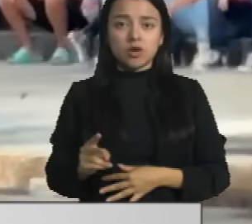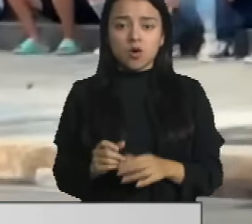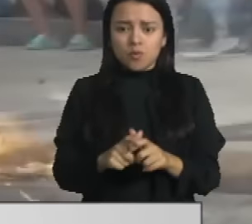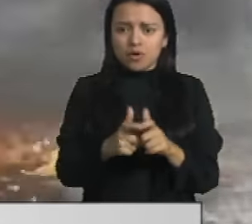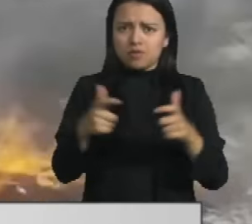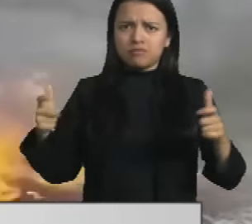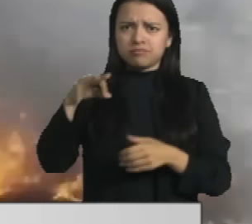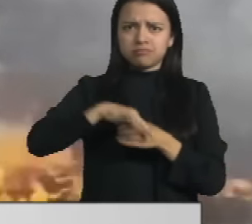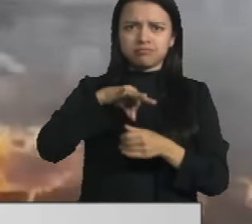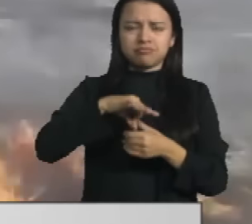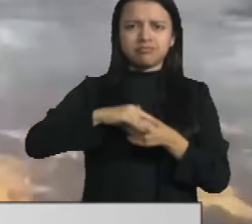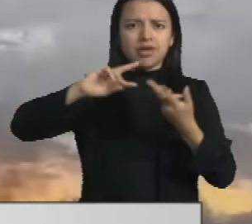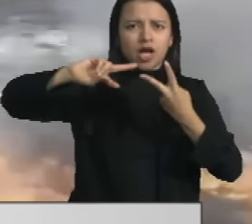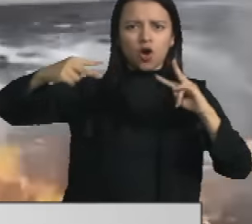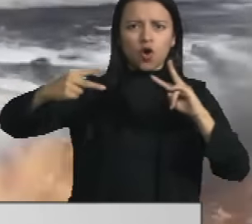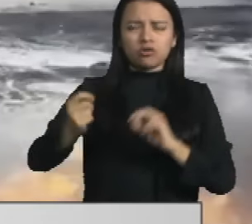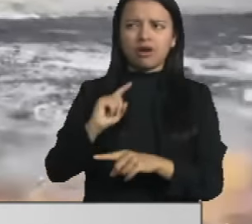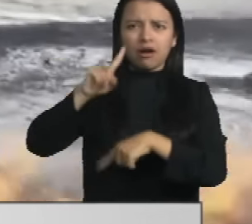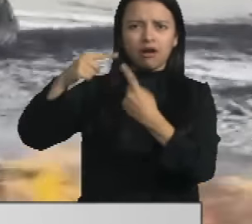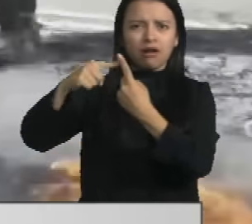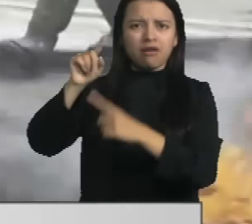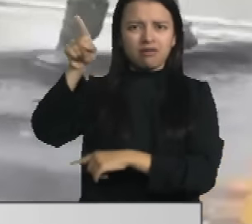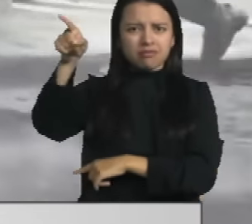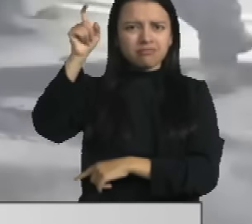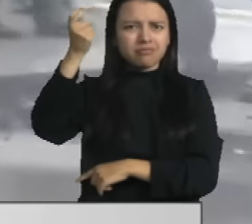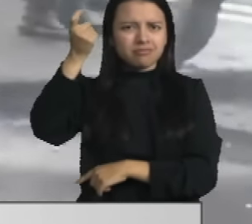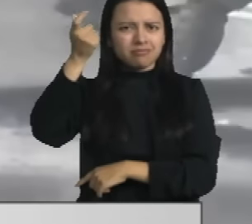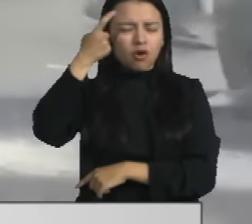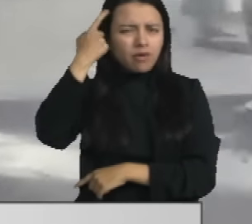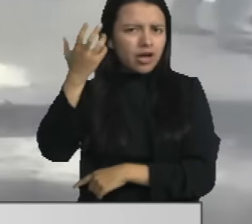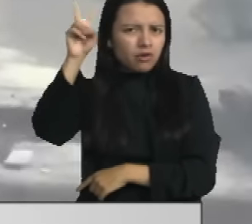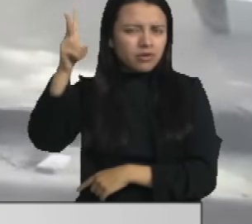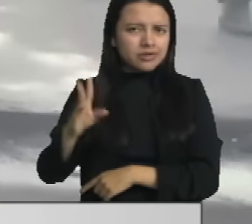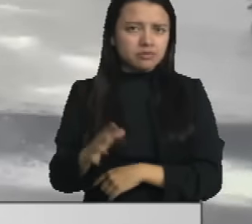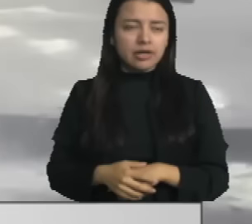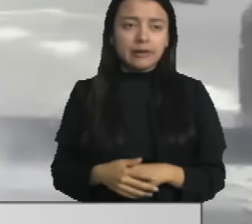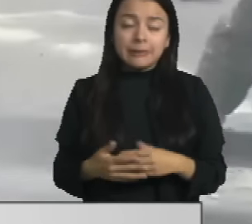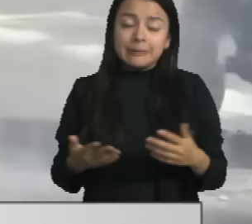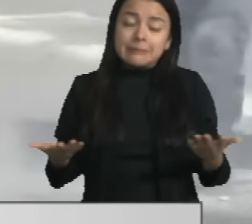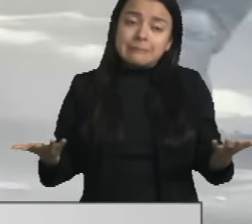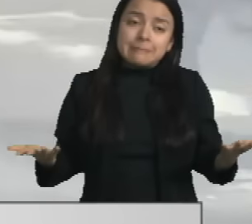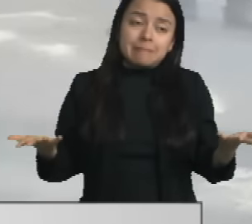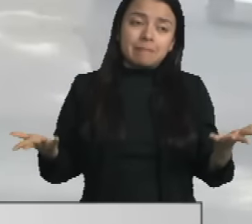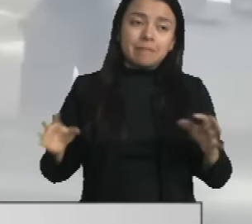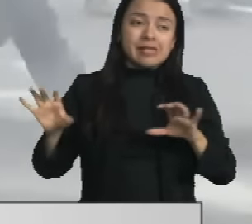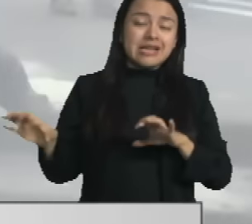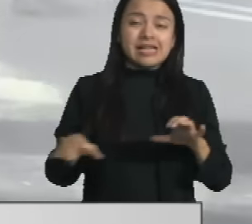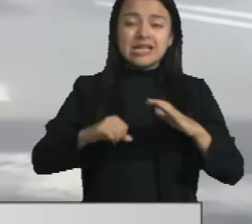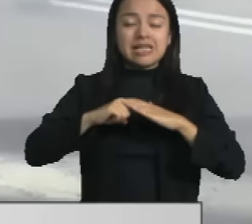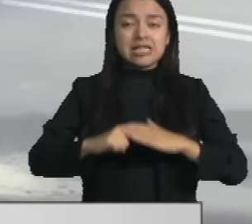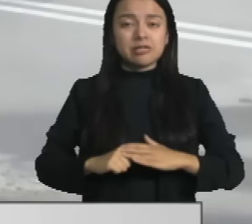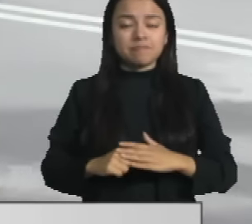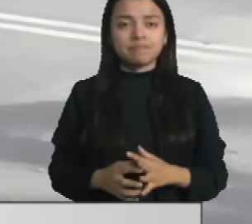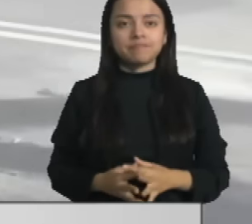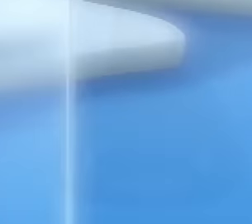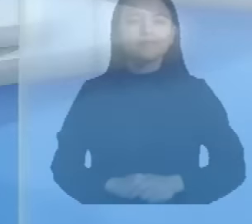en las elecciones presidenciales, a pesar de que el gobierno cometió irregularidades y violaciones de derechos